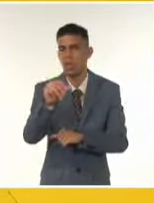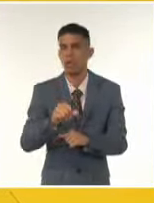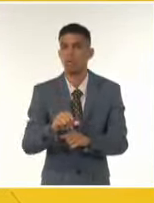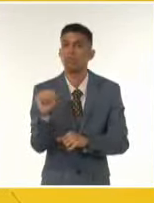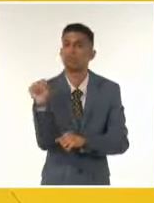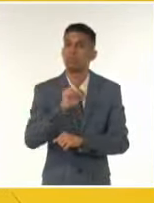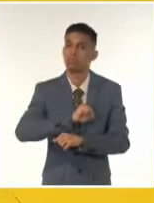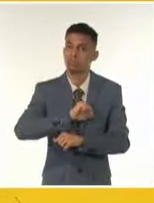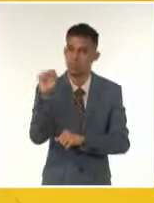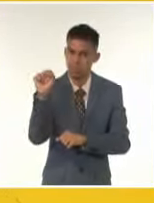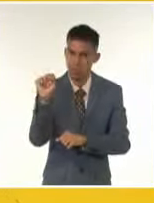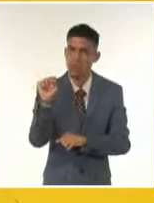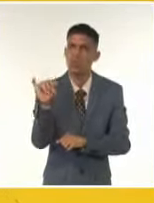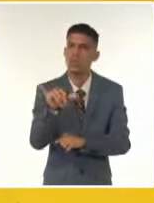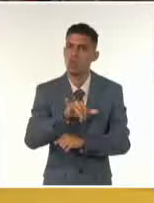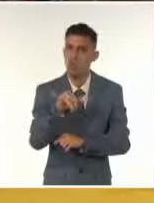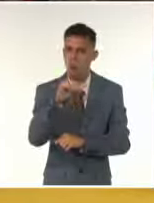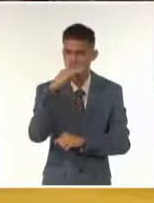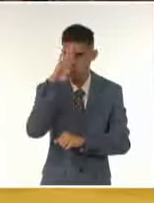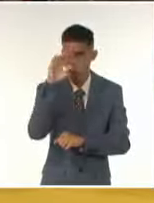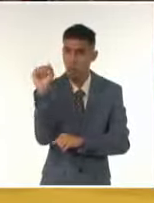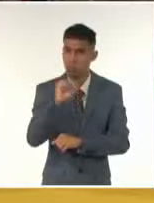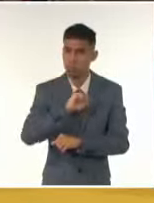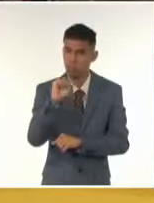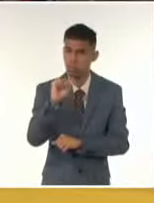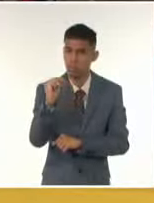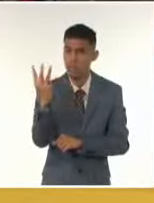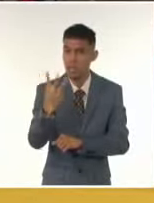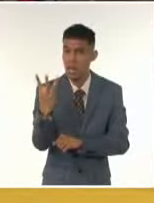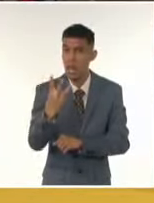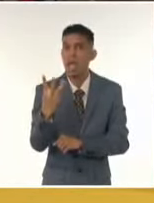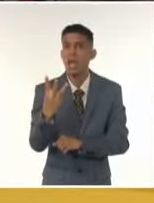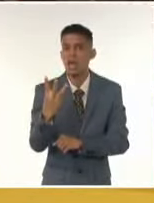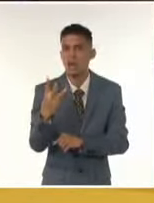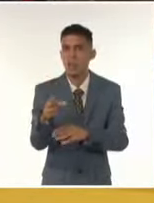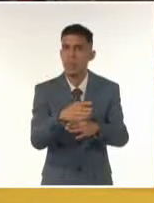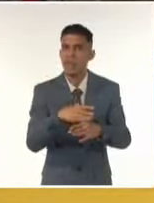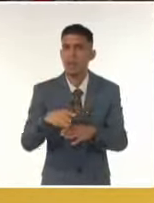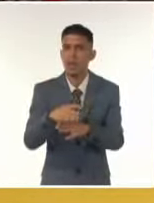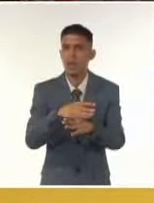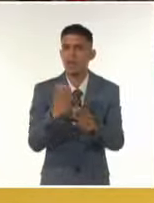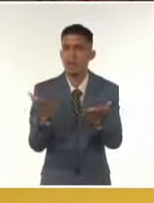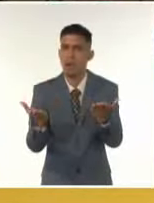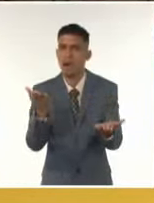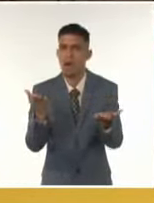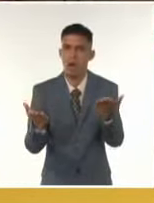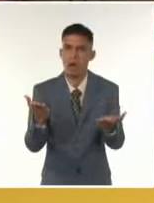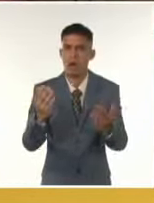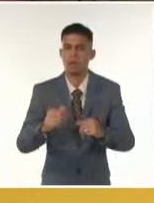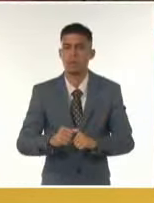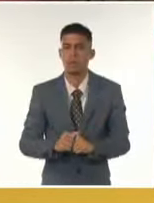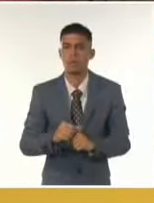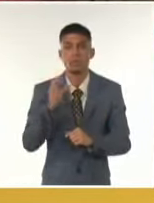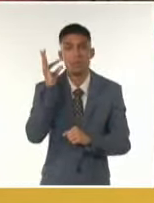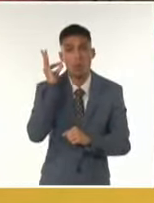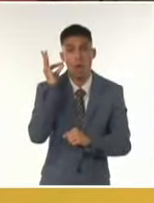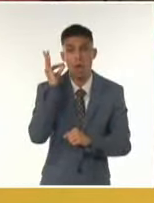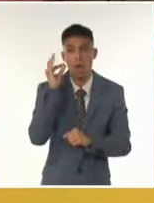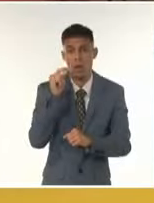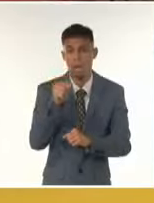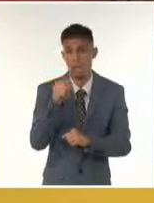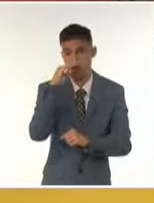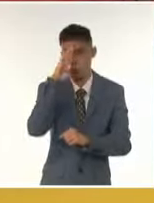antillano son Michael o conor y Marlon Herrera tres fueron las divisiones con dominio extranjero la peruana Marian flores superó a la cubana Dilan Sandoval en